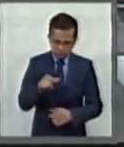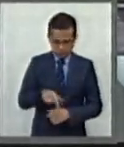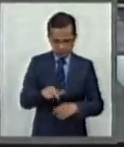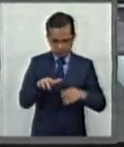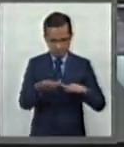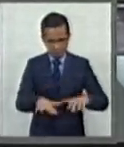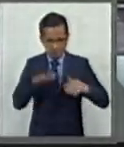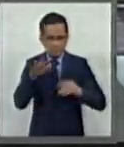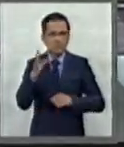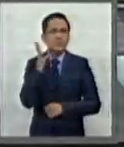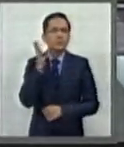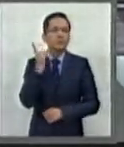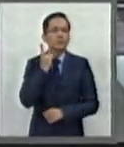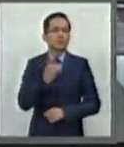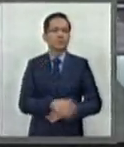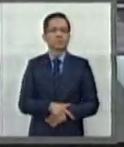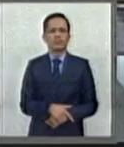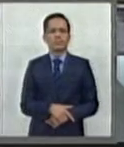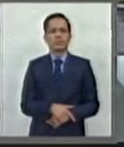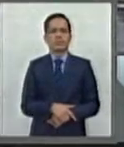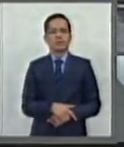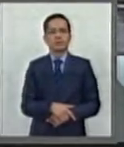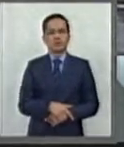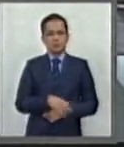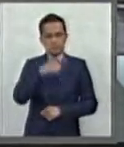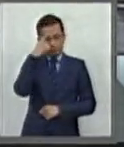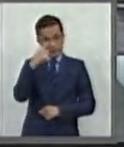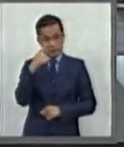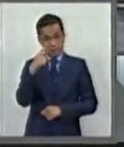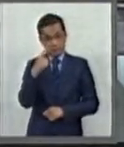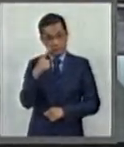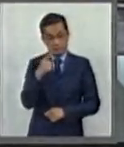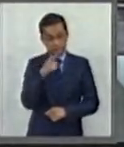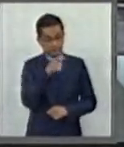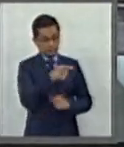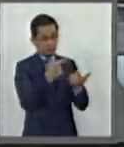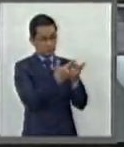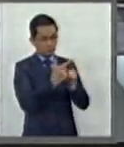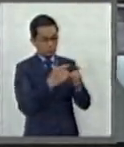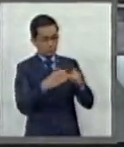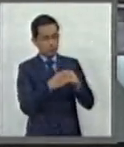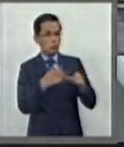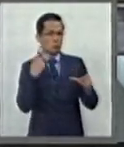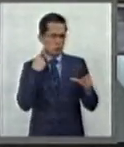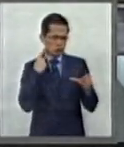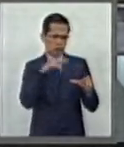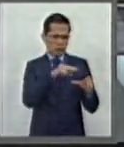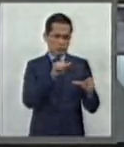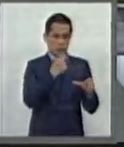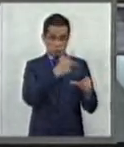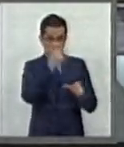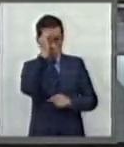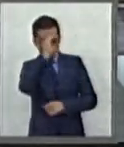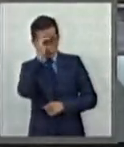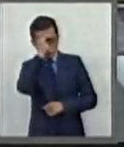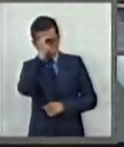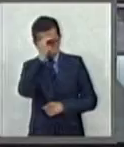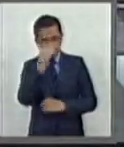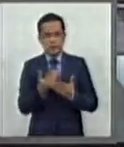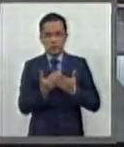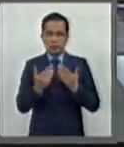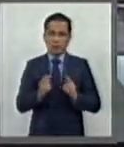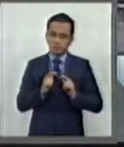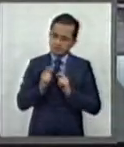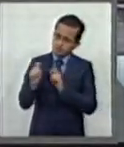recinto parlamentario. Para fijar el posicionamiento del Grupo Parlamentario de Nueva Alianza, tiene el uso de la palabra